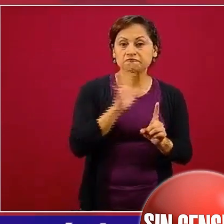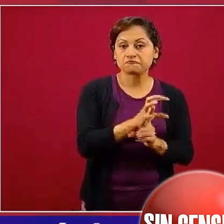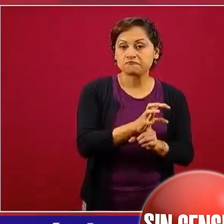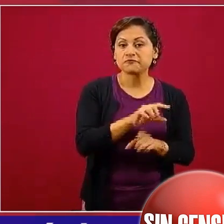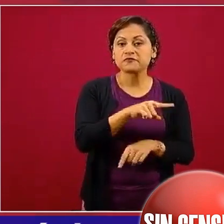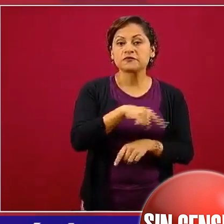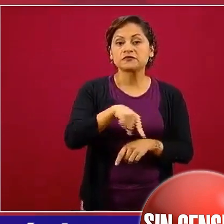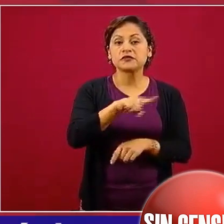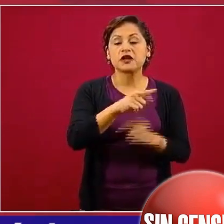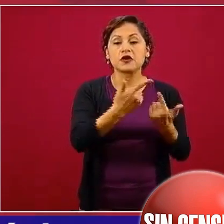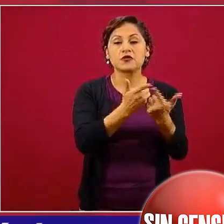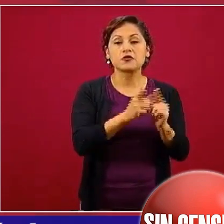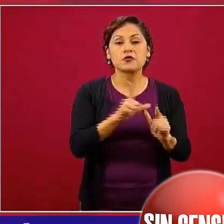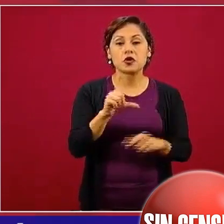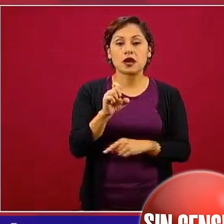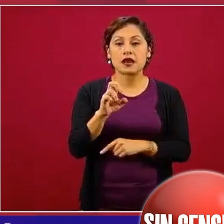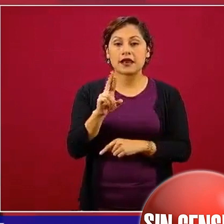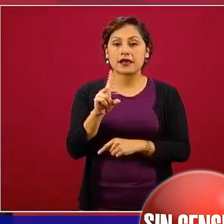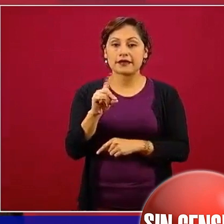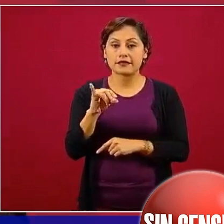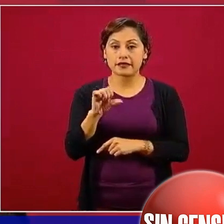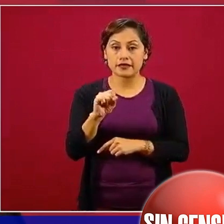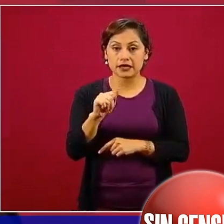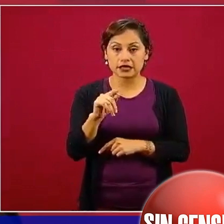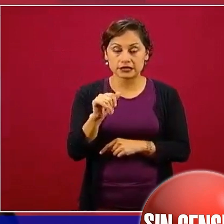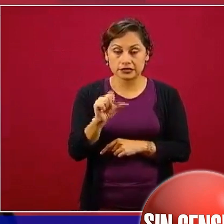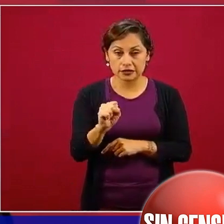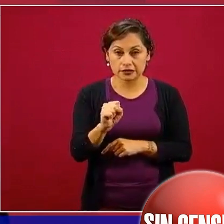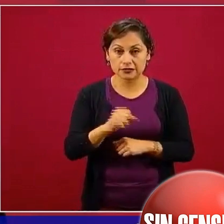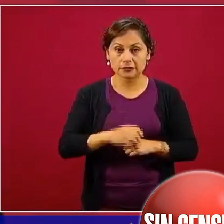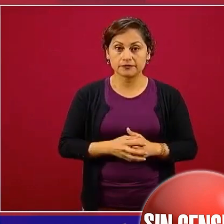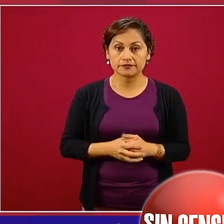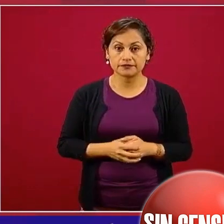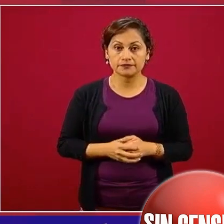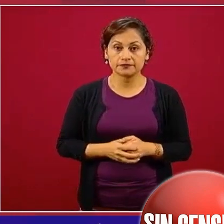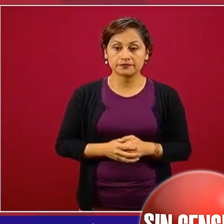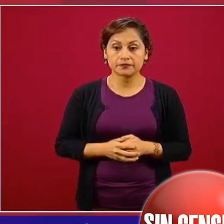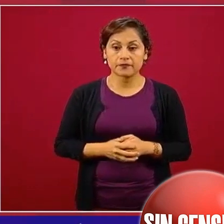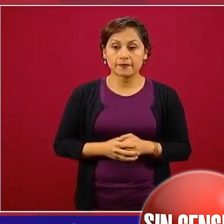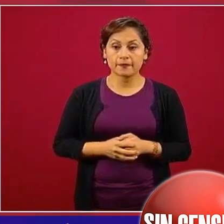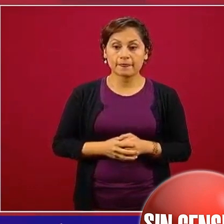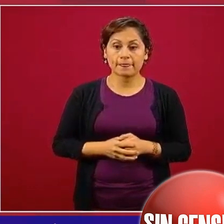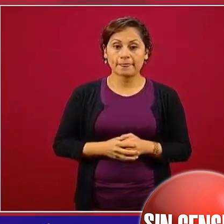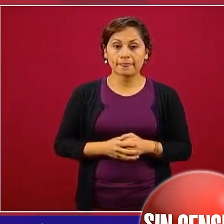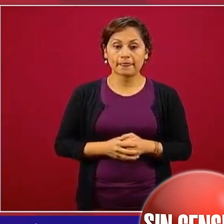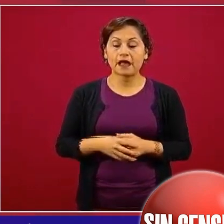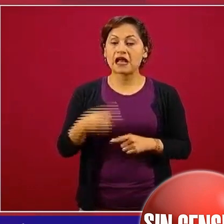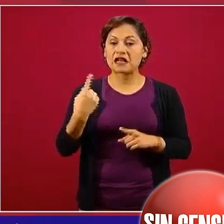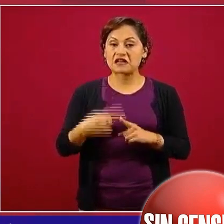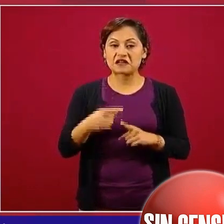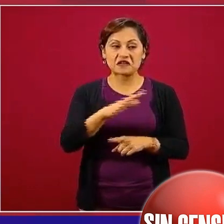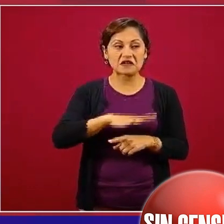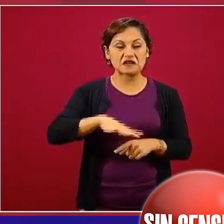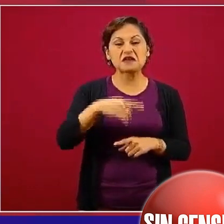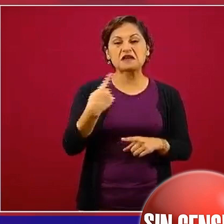uno de los perseguidos era nada menos que el general Mariano Escobedo,